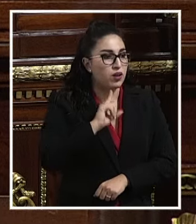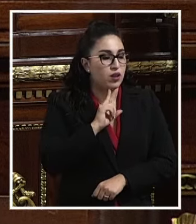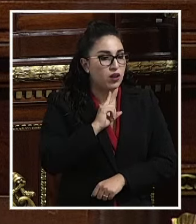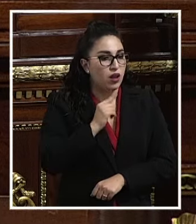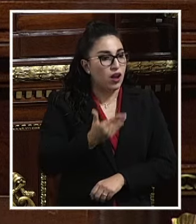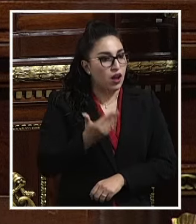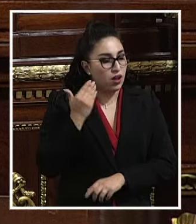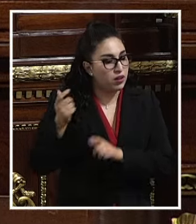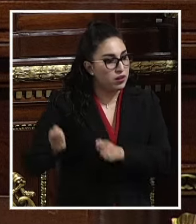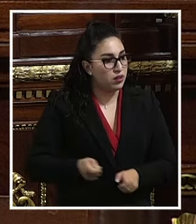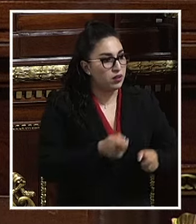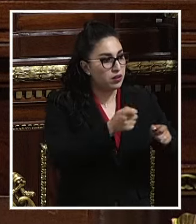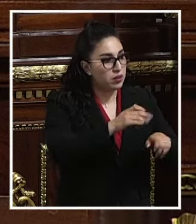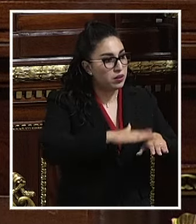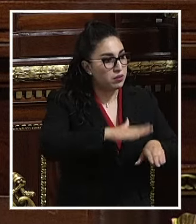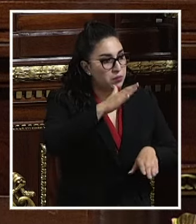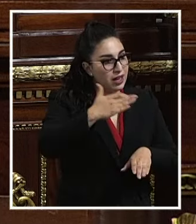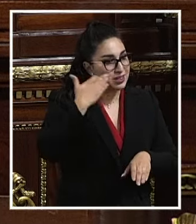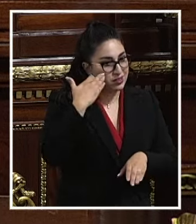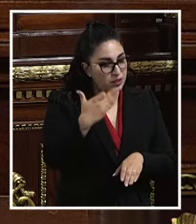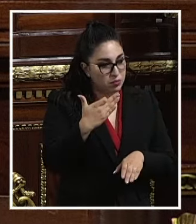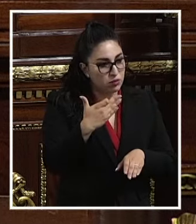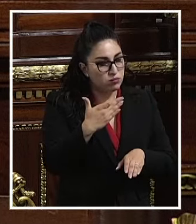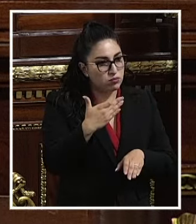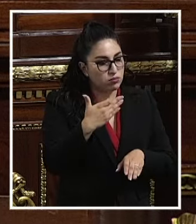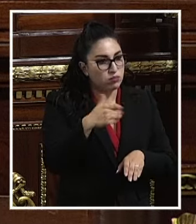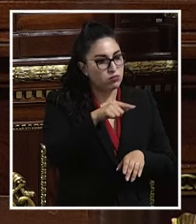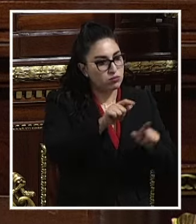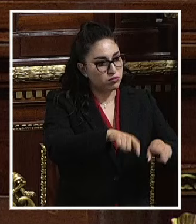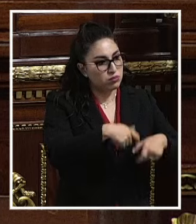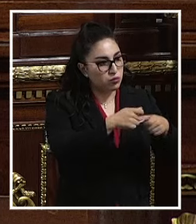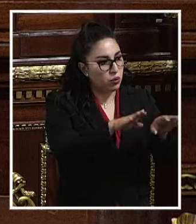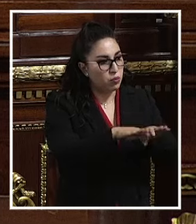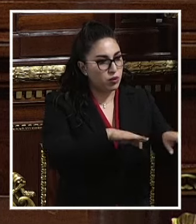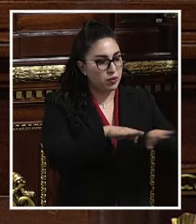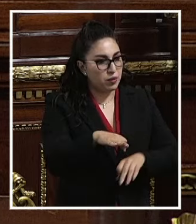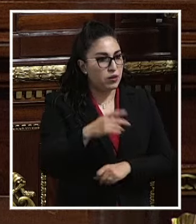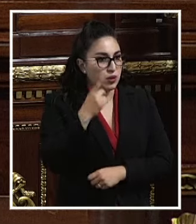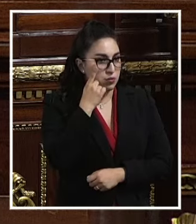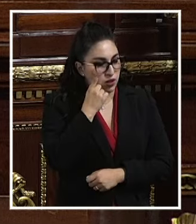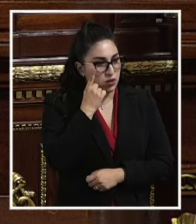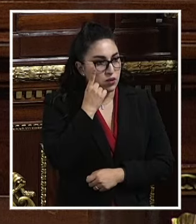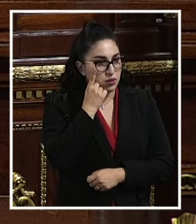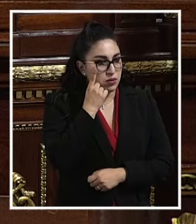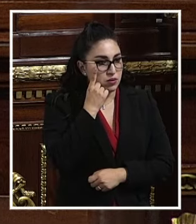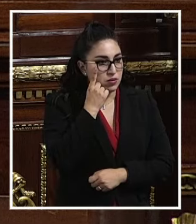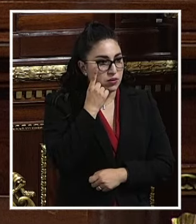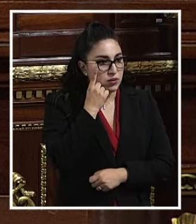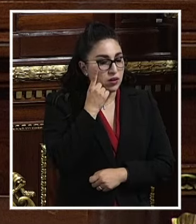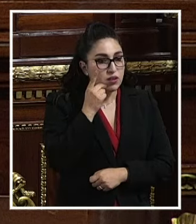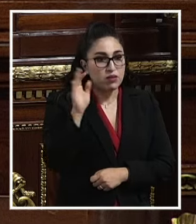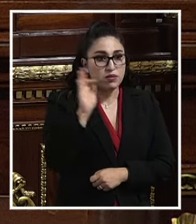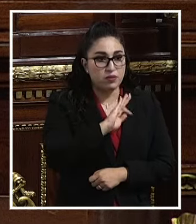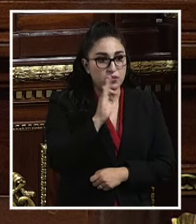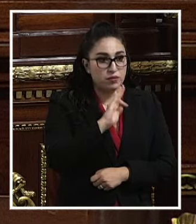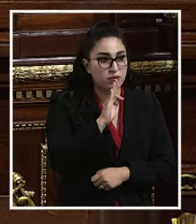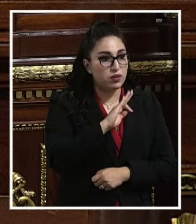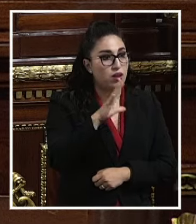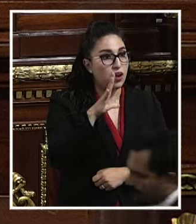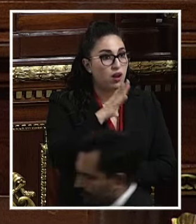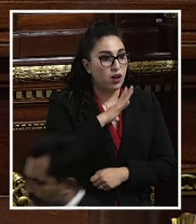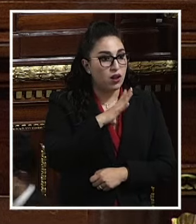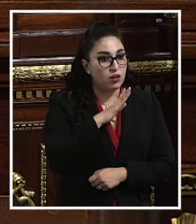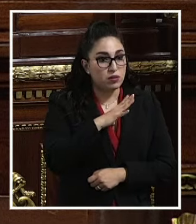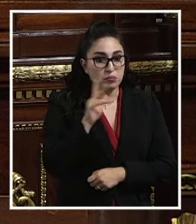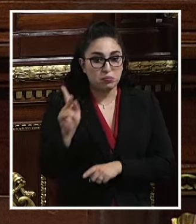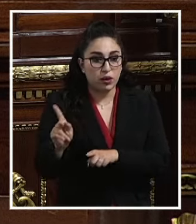desempeñado con mayor antigüedad la responsabilidad de legislador local. En caso de presentarse